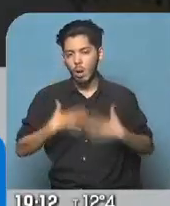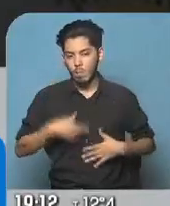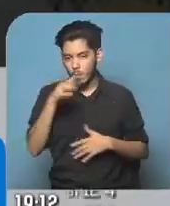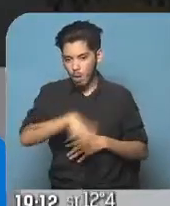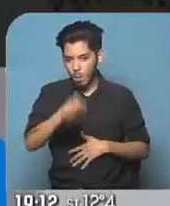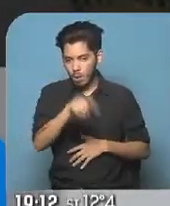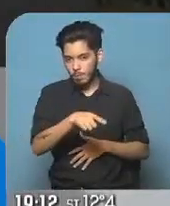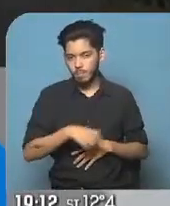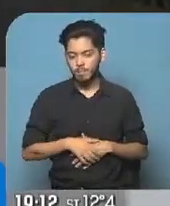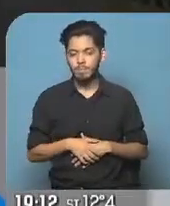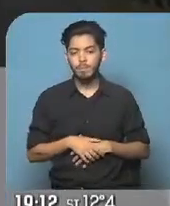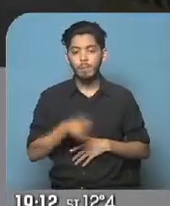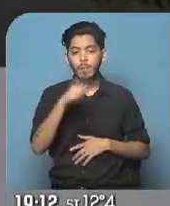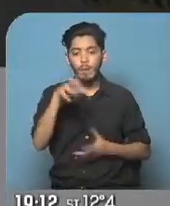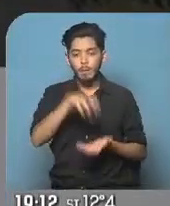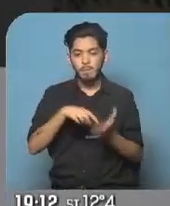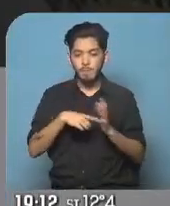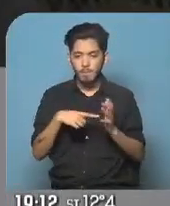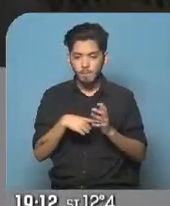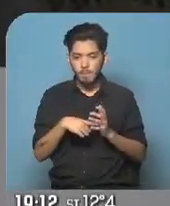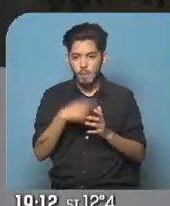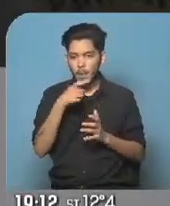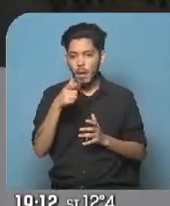ustedes en estudios centrales la palabra de verónica soriano